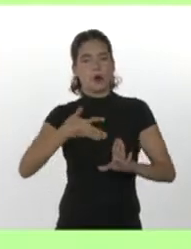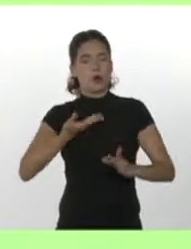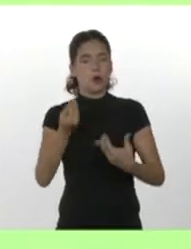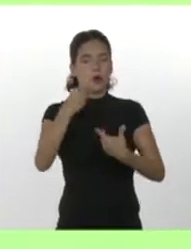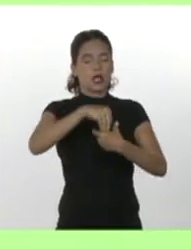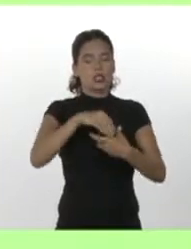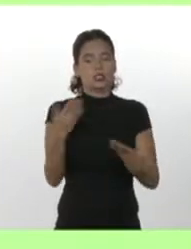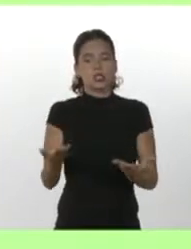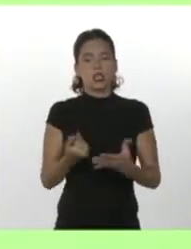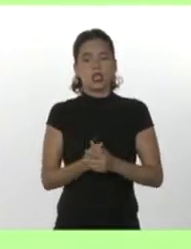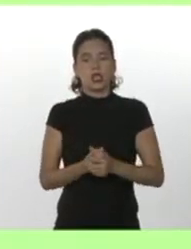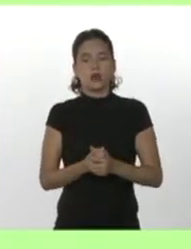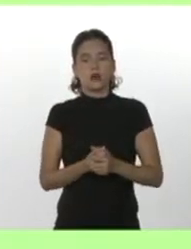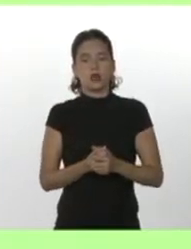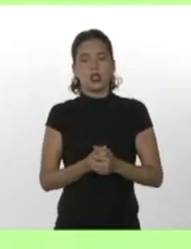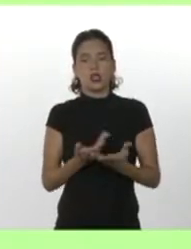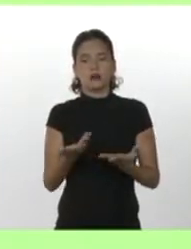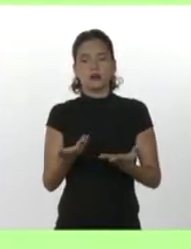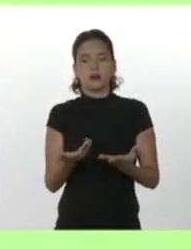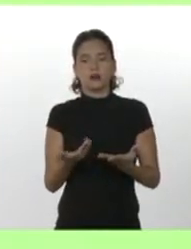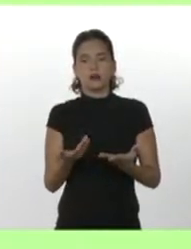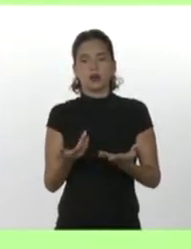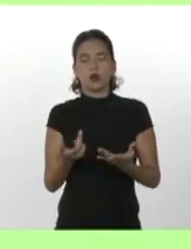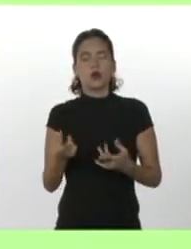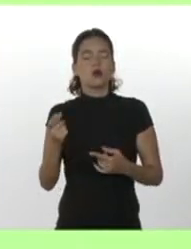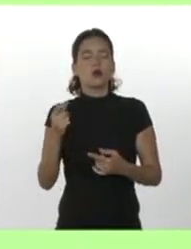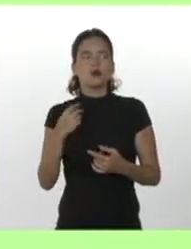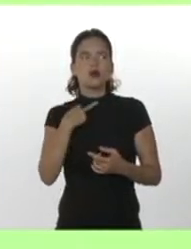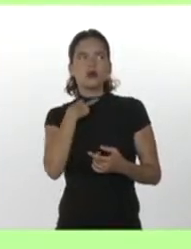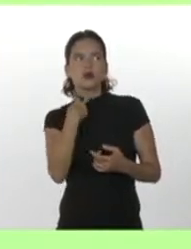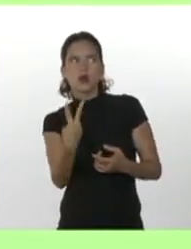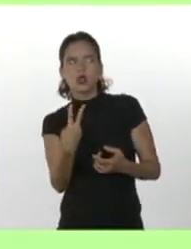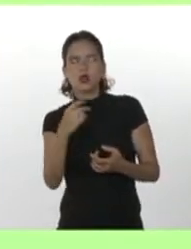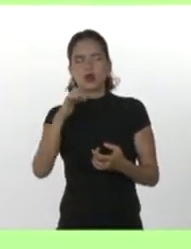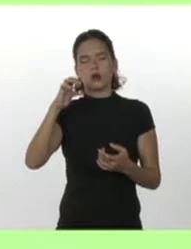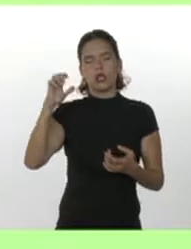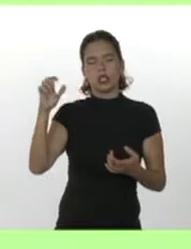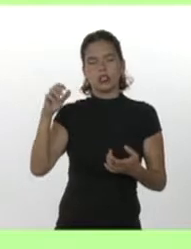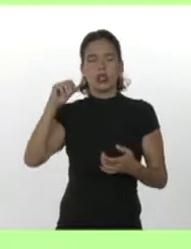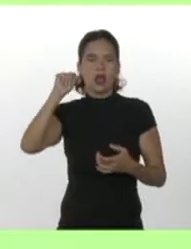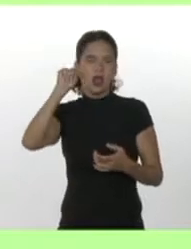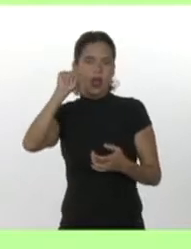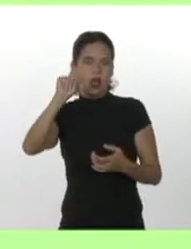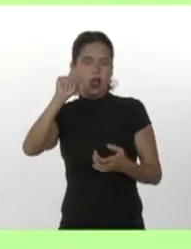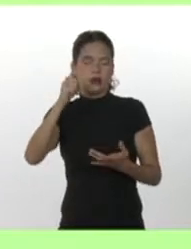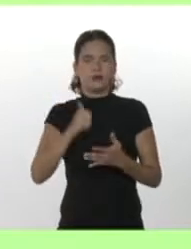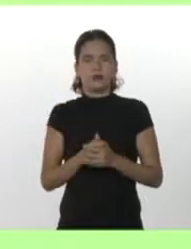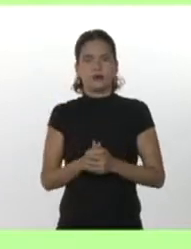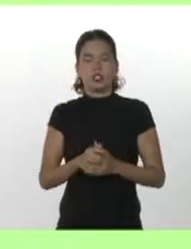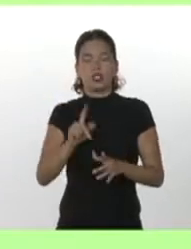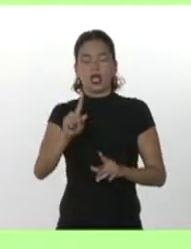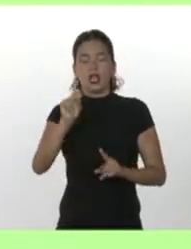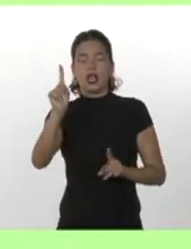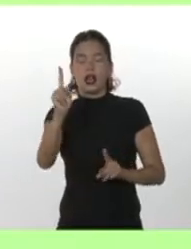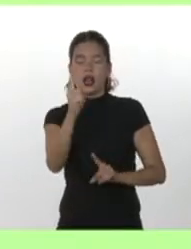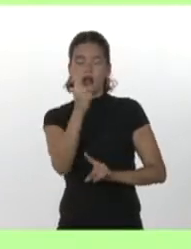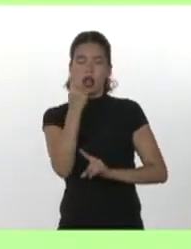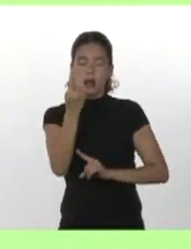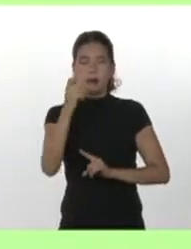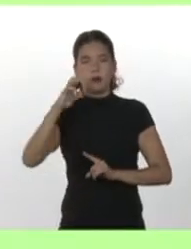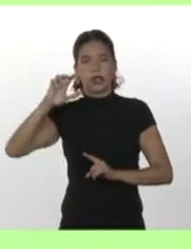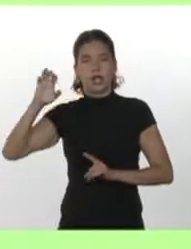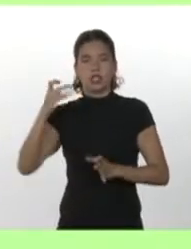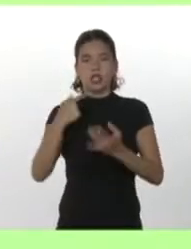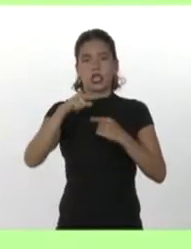algunas sílabas o unos sonidos de algunas letras. Puede ser la A, que es la primera letra que ellos